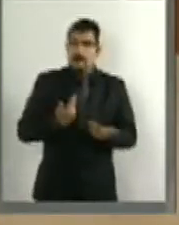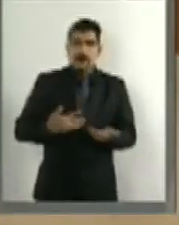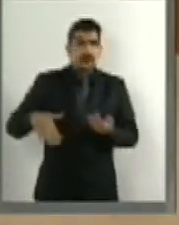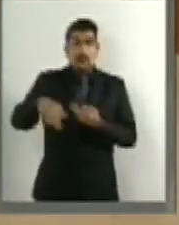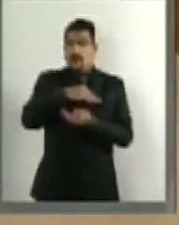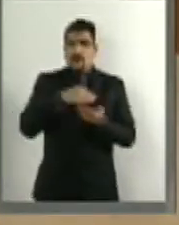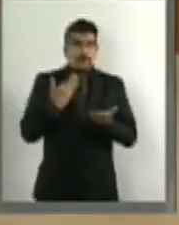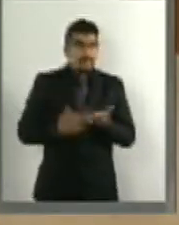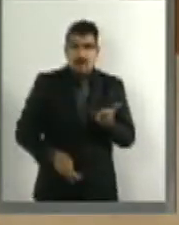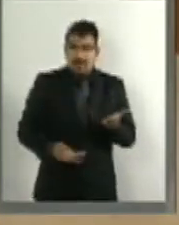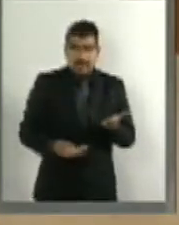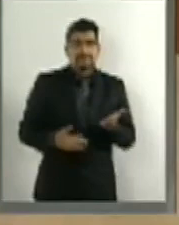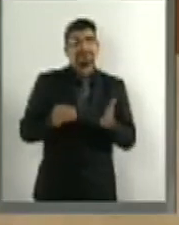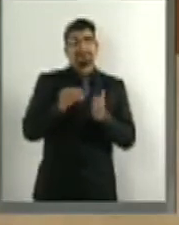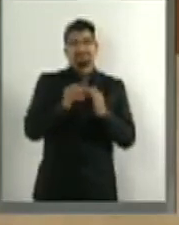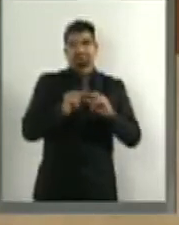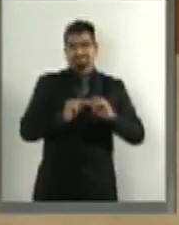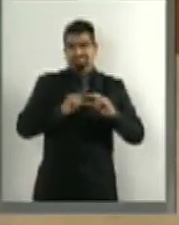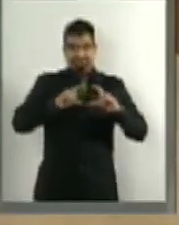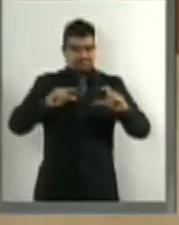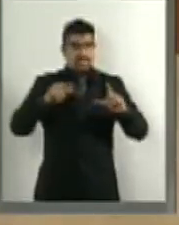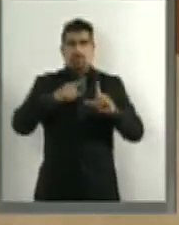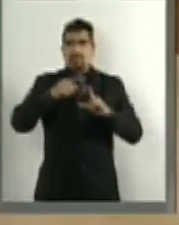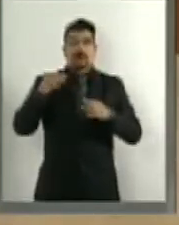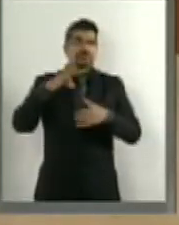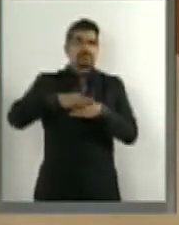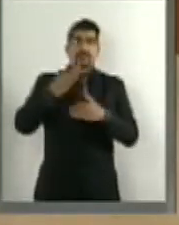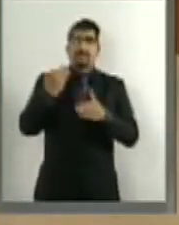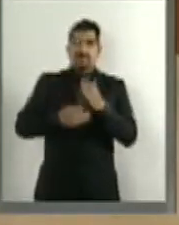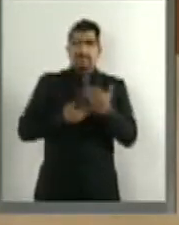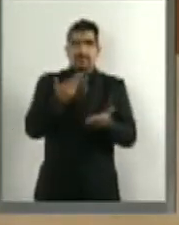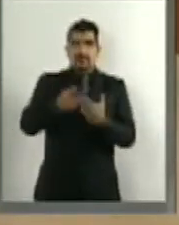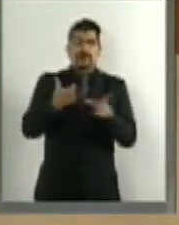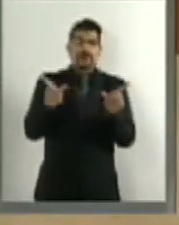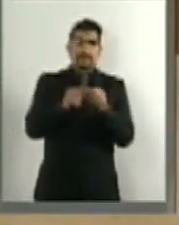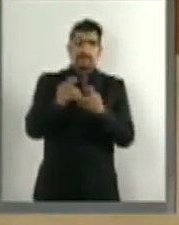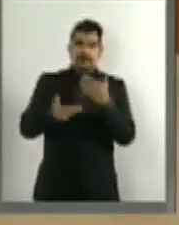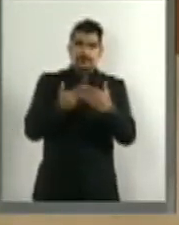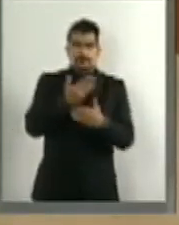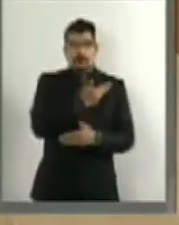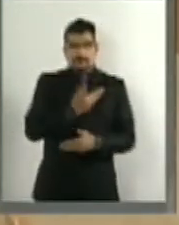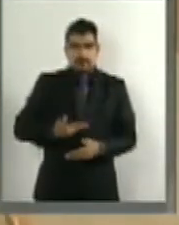alcanzar la votación mínima requerida. Es cuanto, señor presidente. Muchísimas gracias.